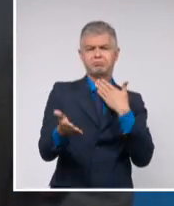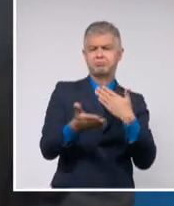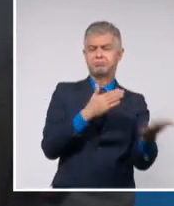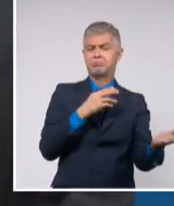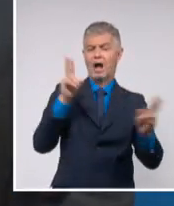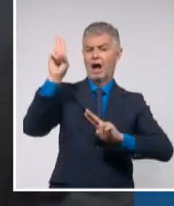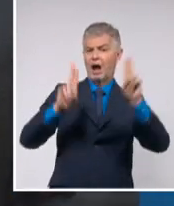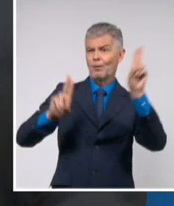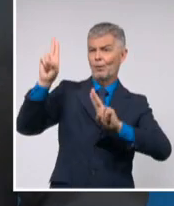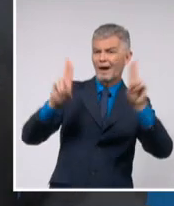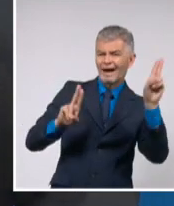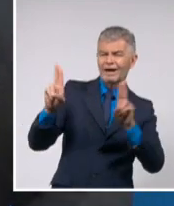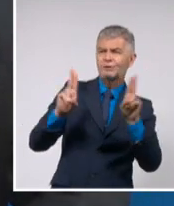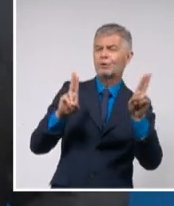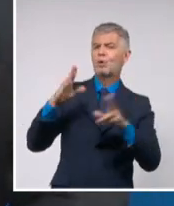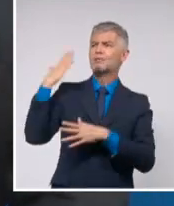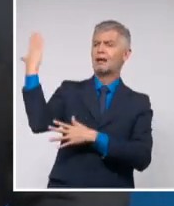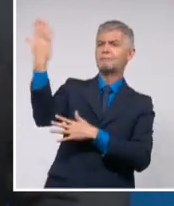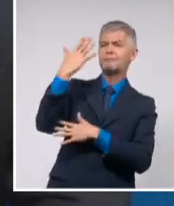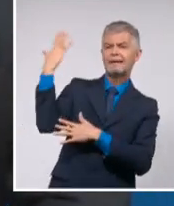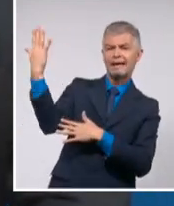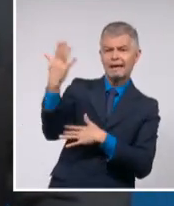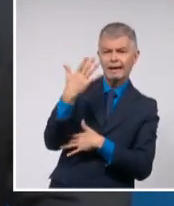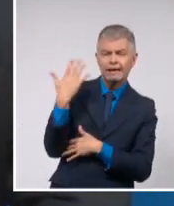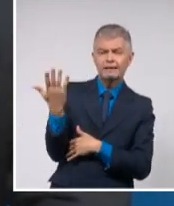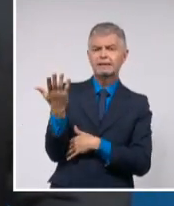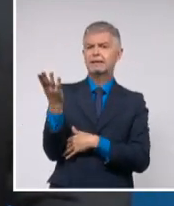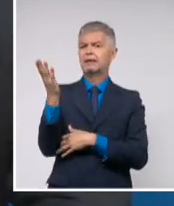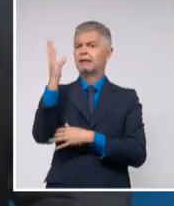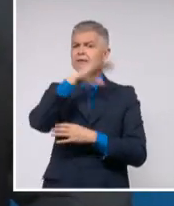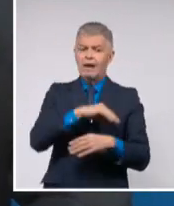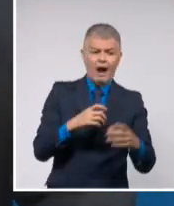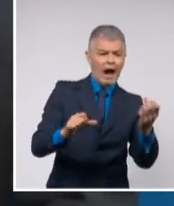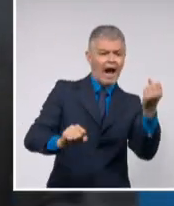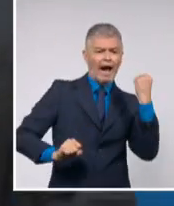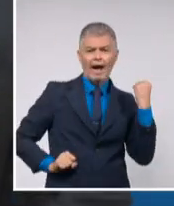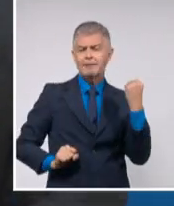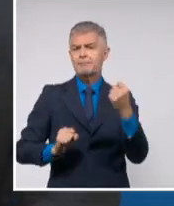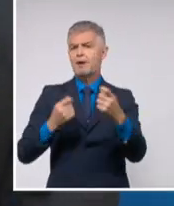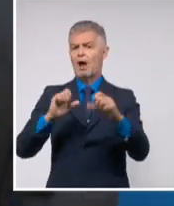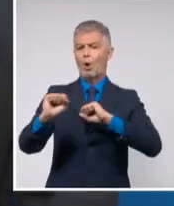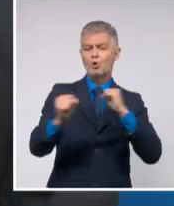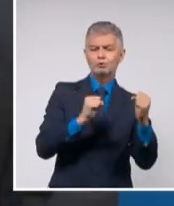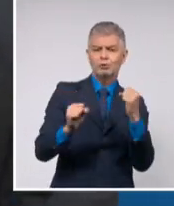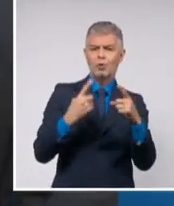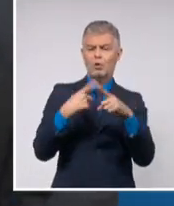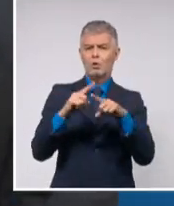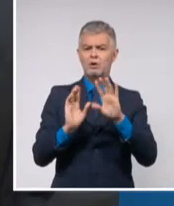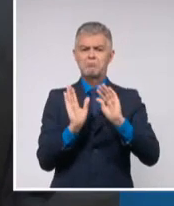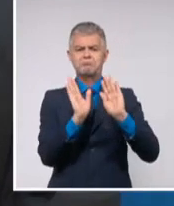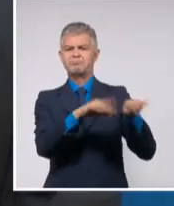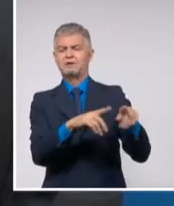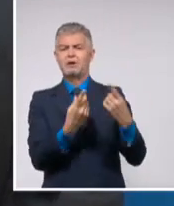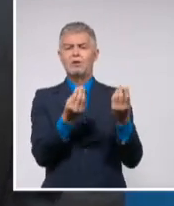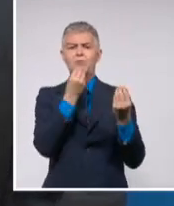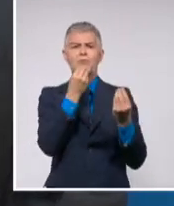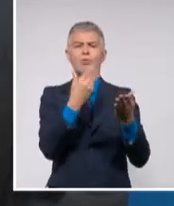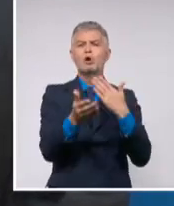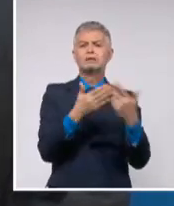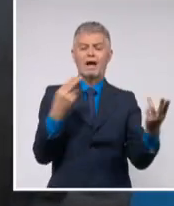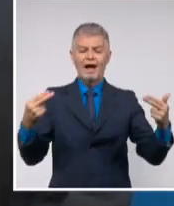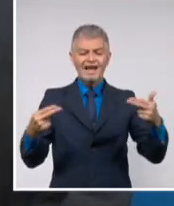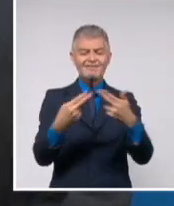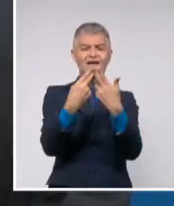materia ambiental, de desarme y control de armamentos, y abandona foros internacionales como la